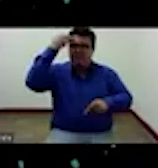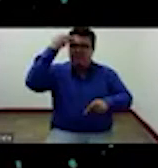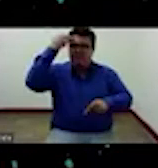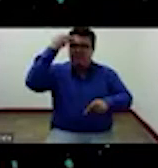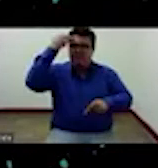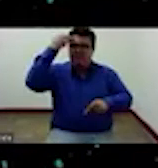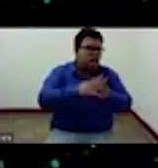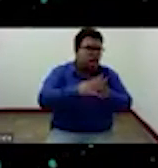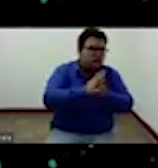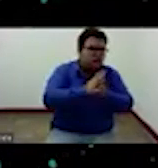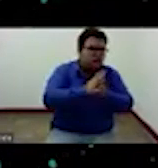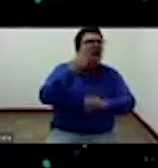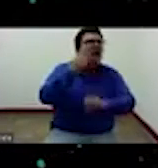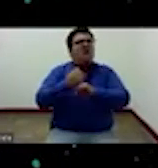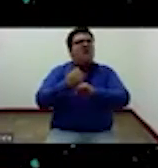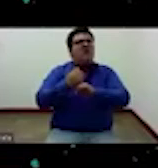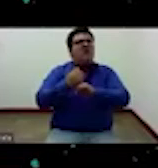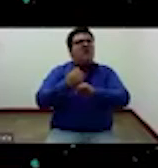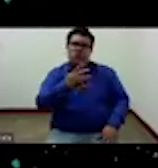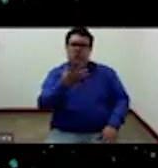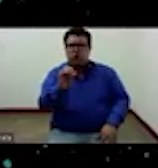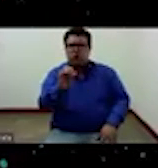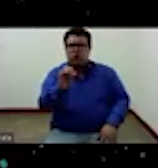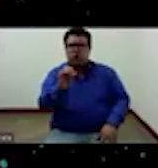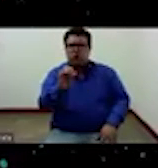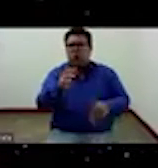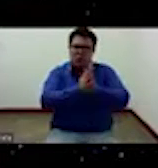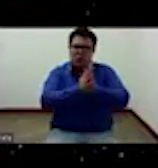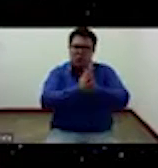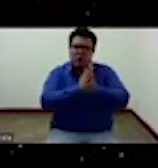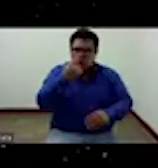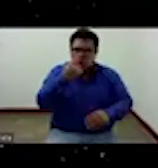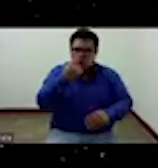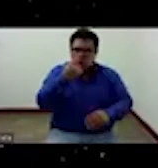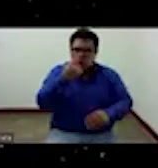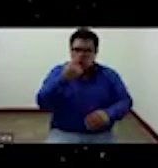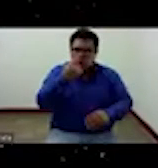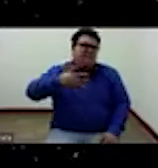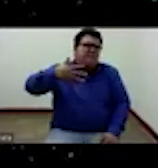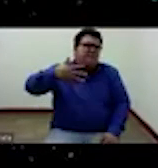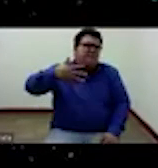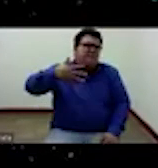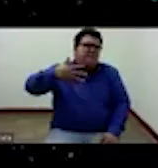40. Entonces yo quise meterme con los archivos más viejos.